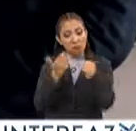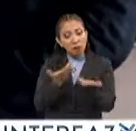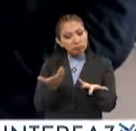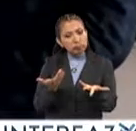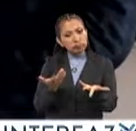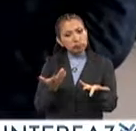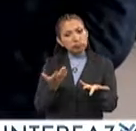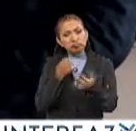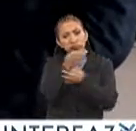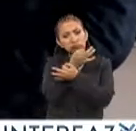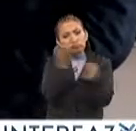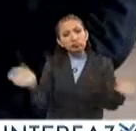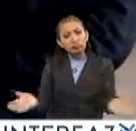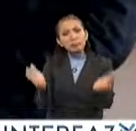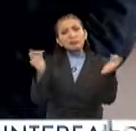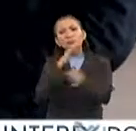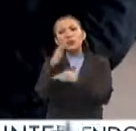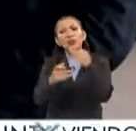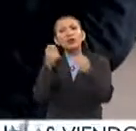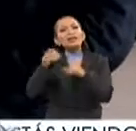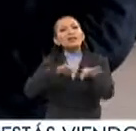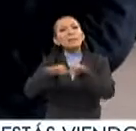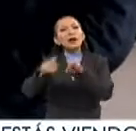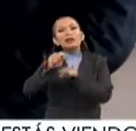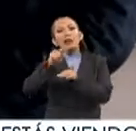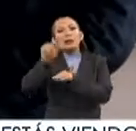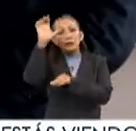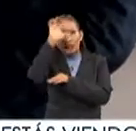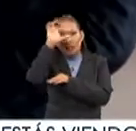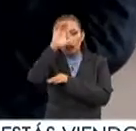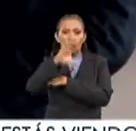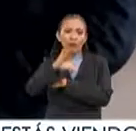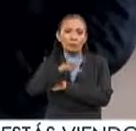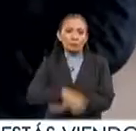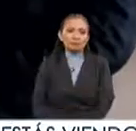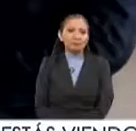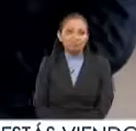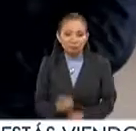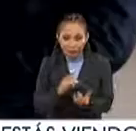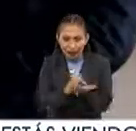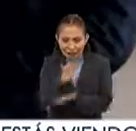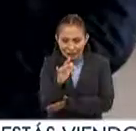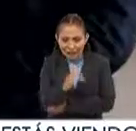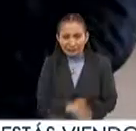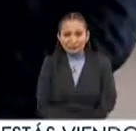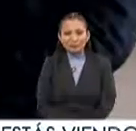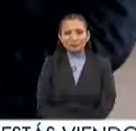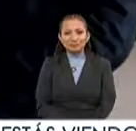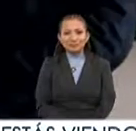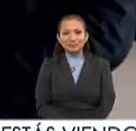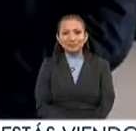promulgan y propulsan todo lo que es el trabajo de la tradición científica y cultural. Gracias, Germán.